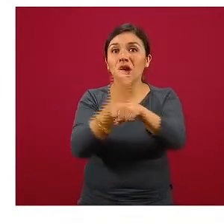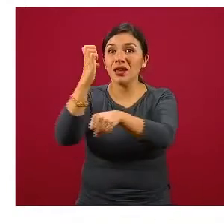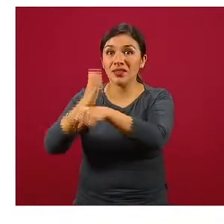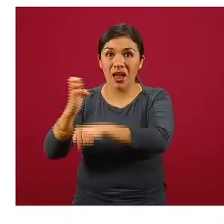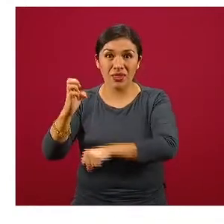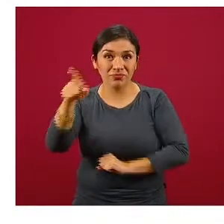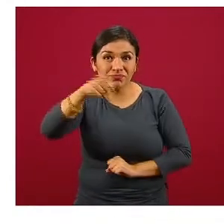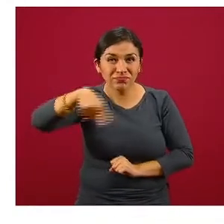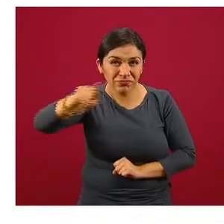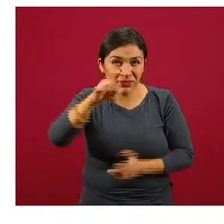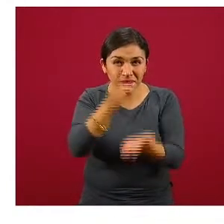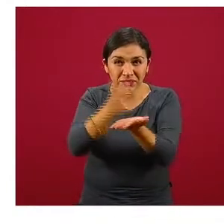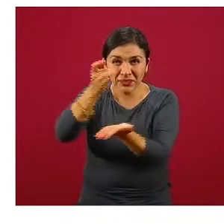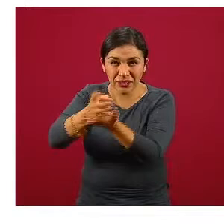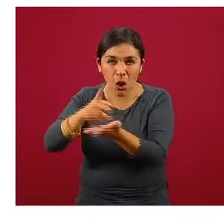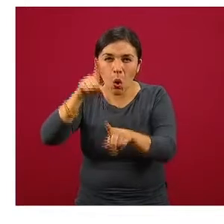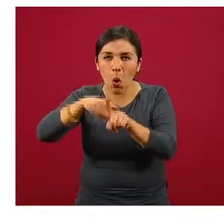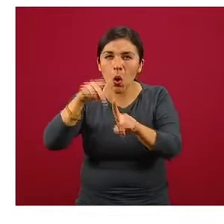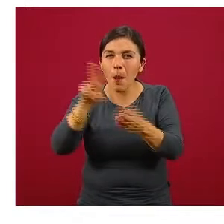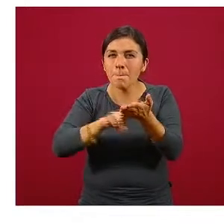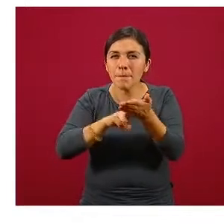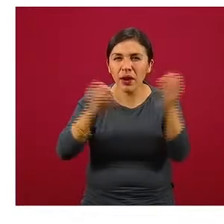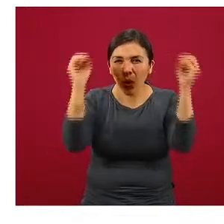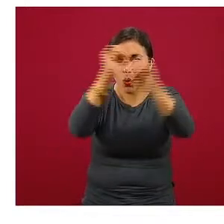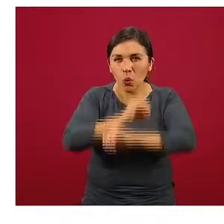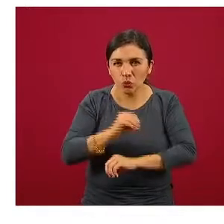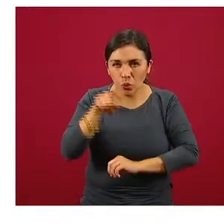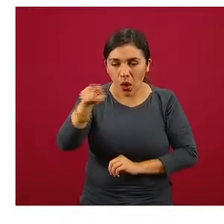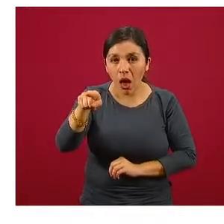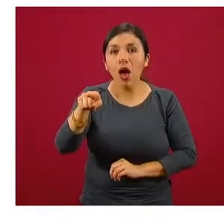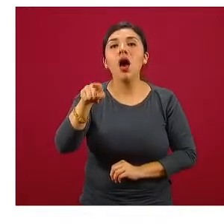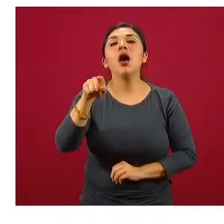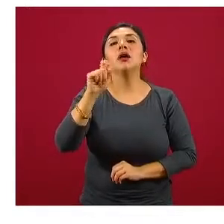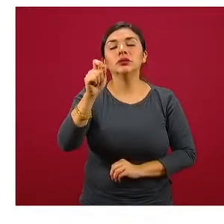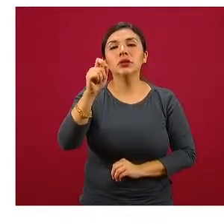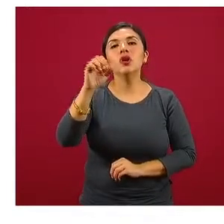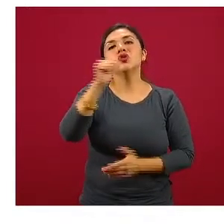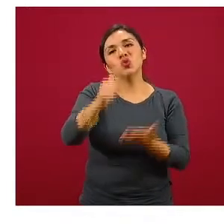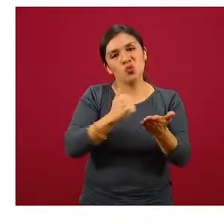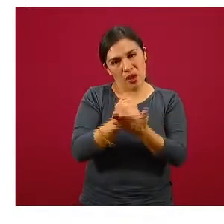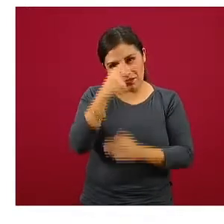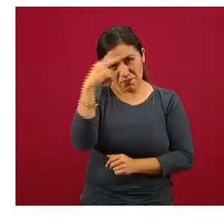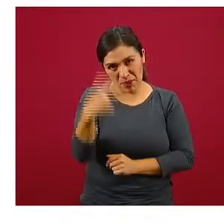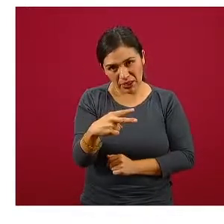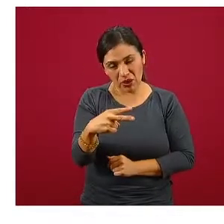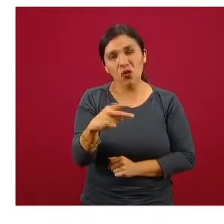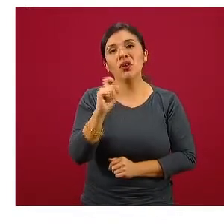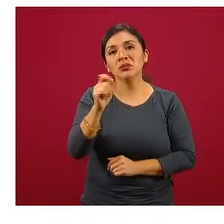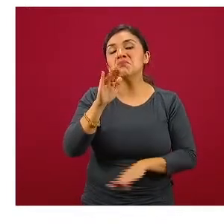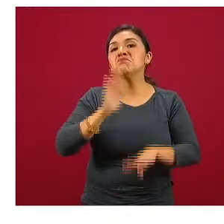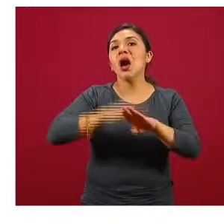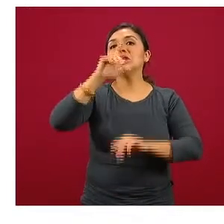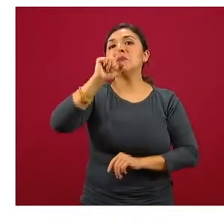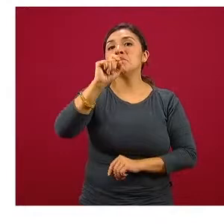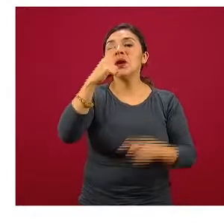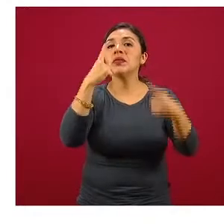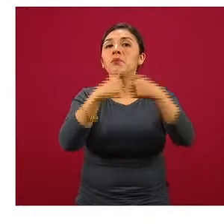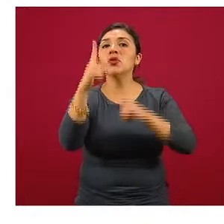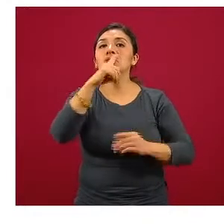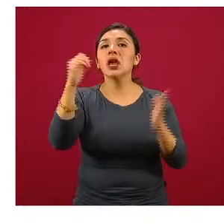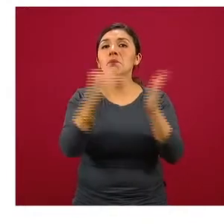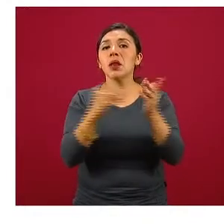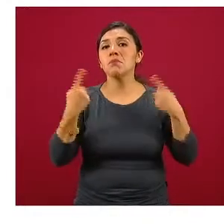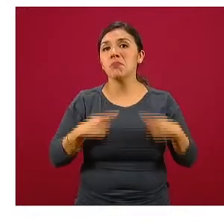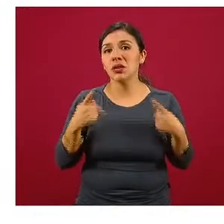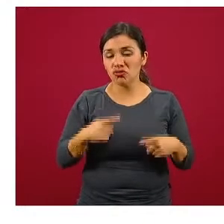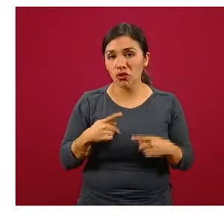pueden identificar sin ningún problema en el mapa, Tabasco y Ciudad de México, es arriba de 20 por 100.000